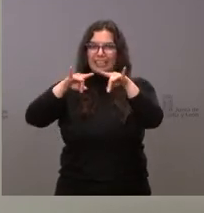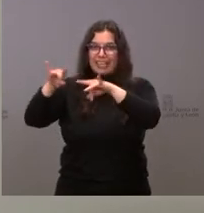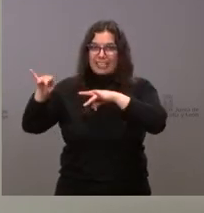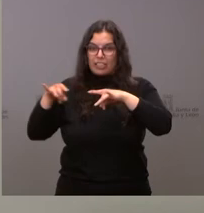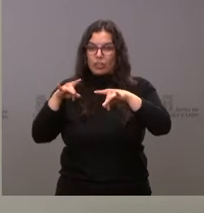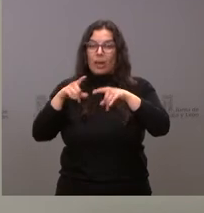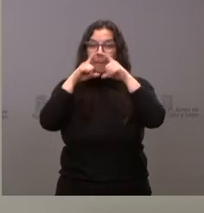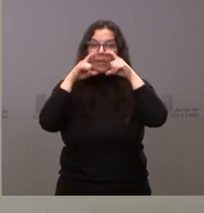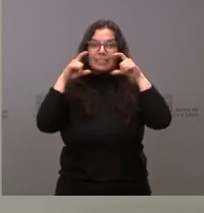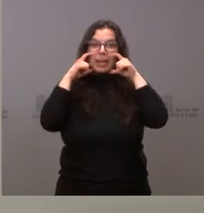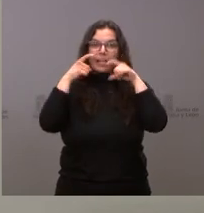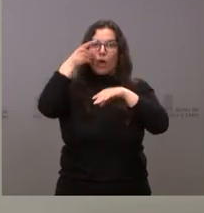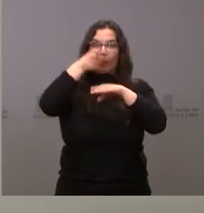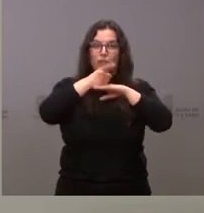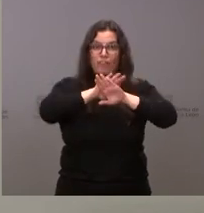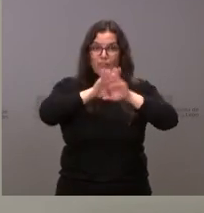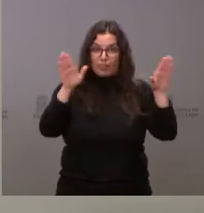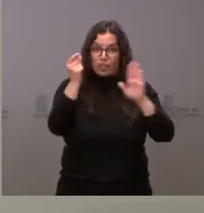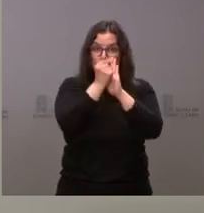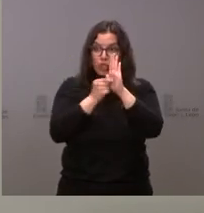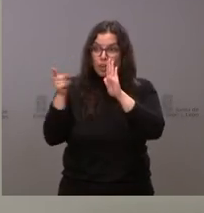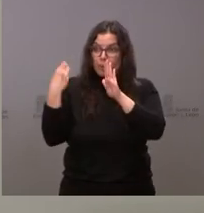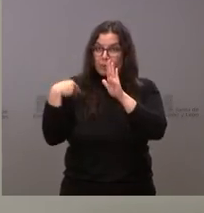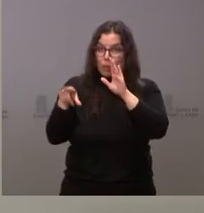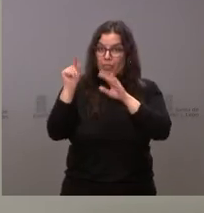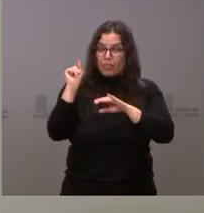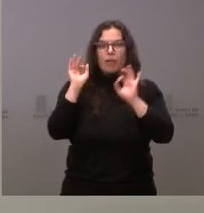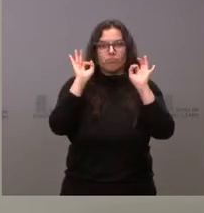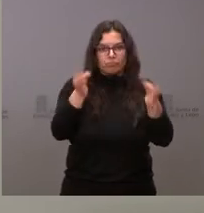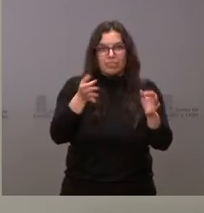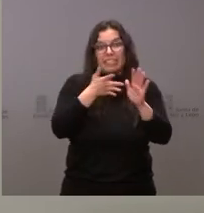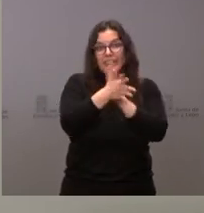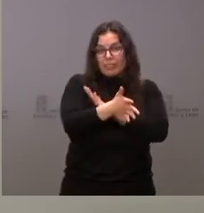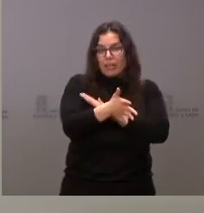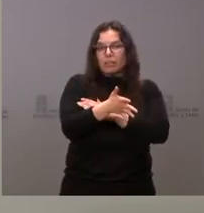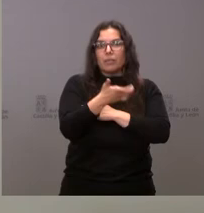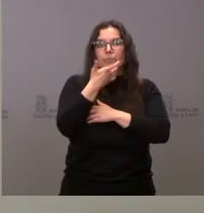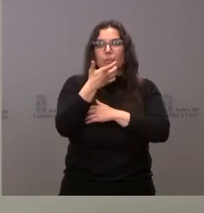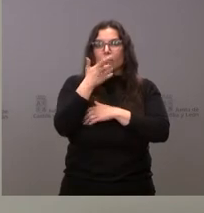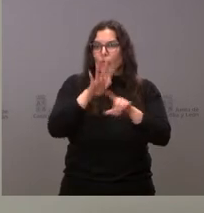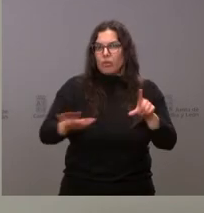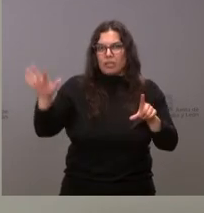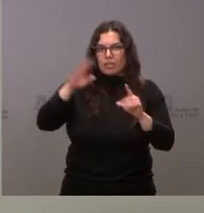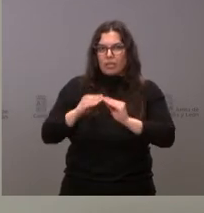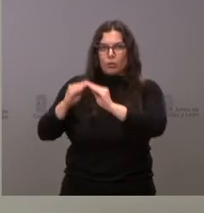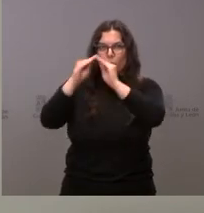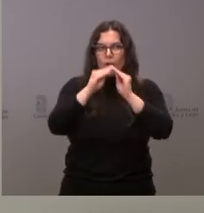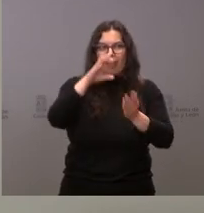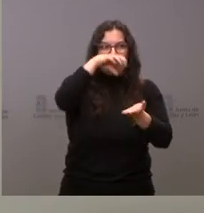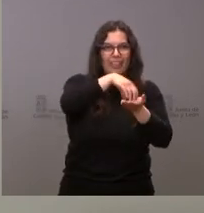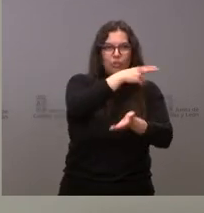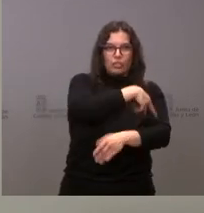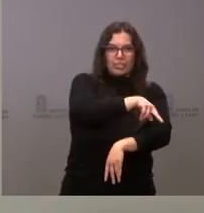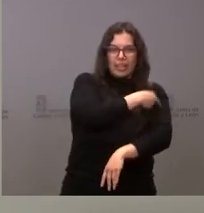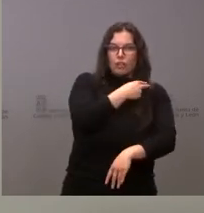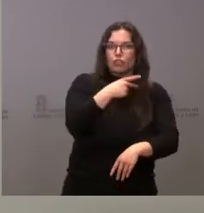en las condiciones en las que se ha señalado y por tanto se siguen manteniendo como en el ámbito nacional en los centros hospitalarios en los